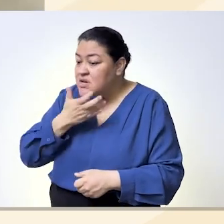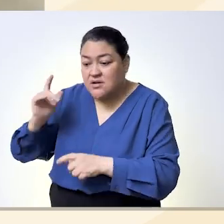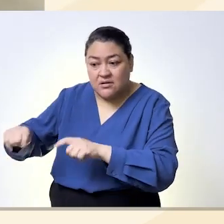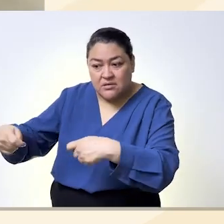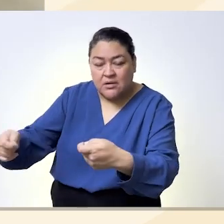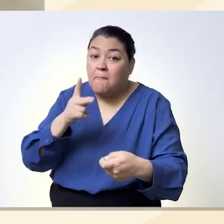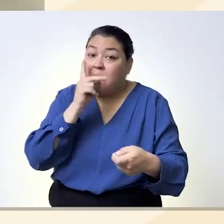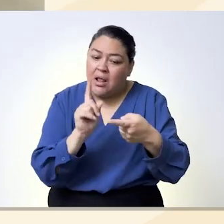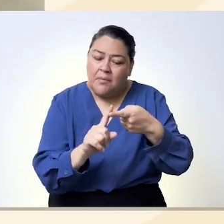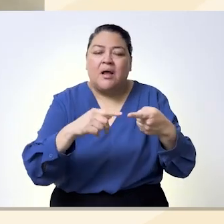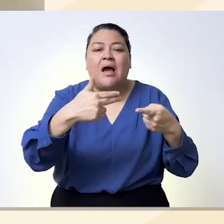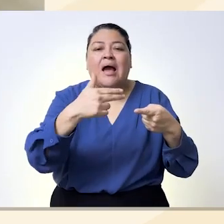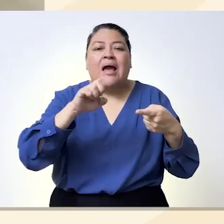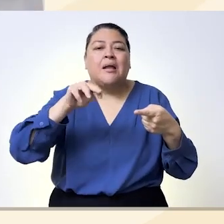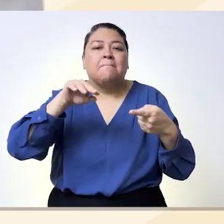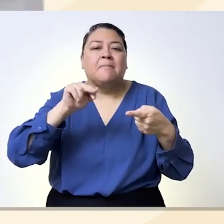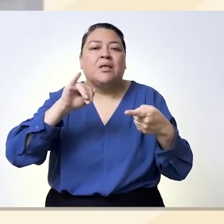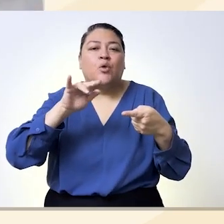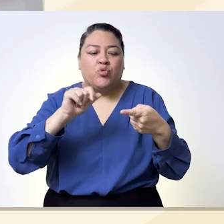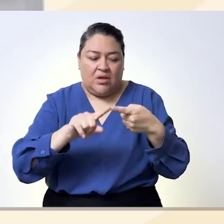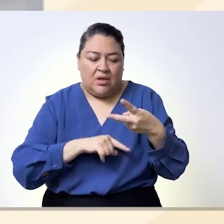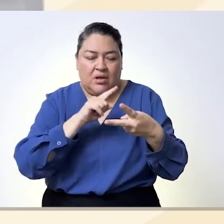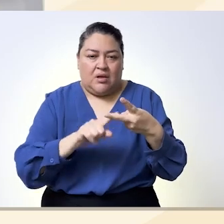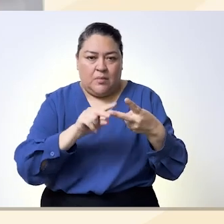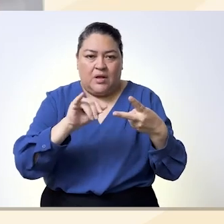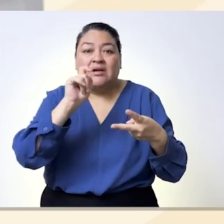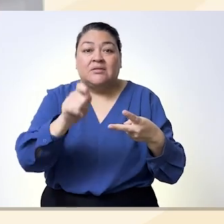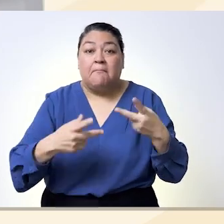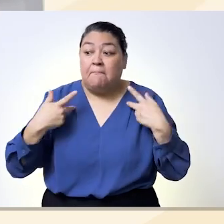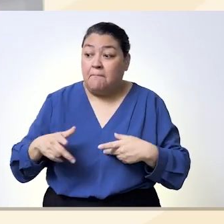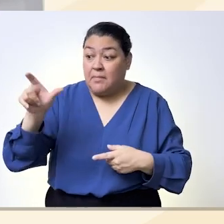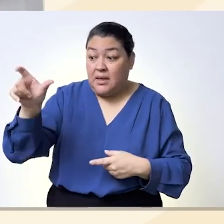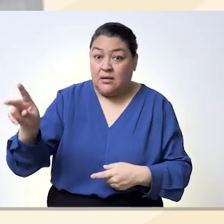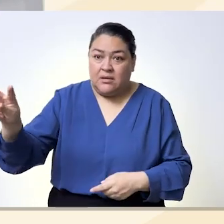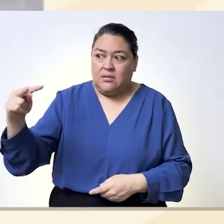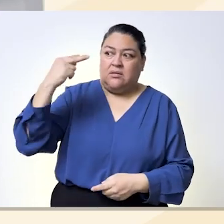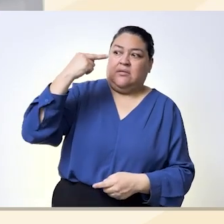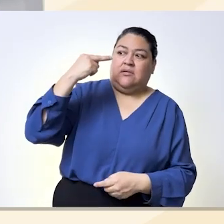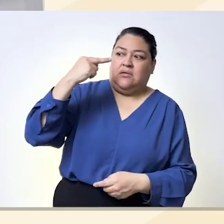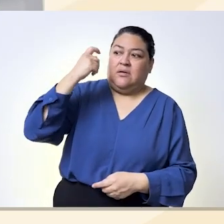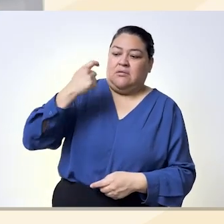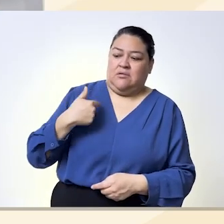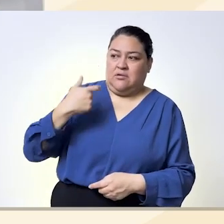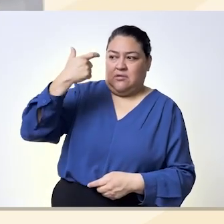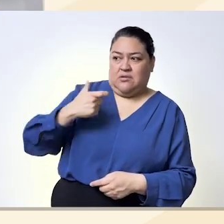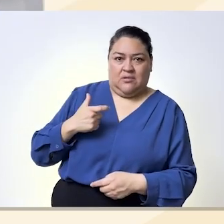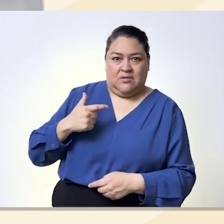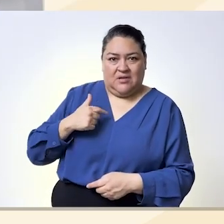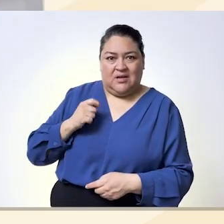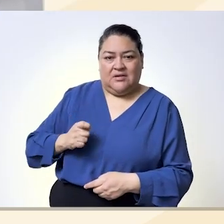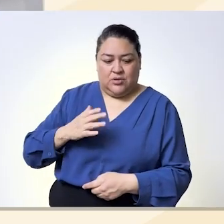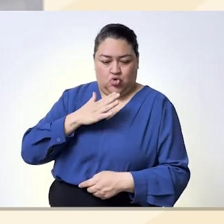pero es cómo la gente nos interpreta y cómo la forma en cómo nosotros concebimos, imaginamos,